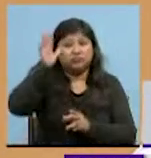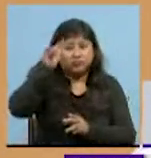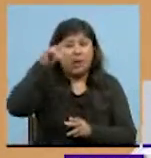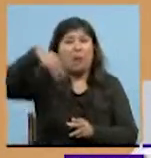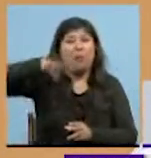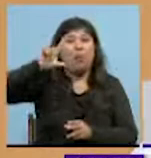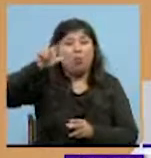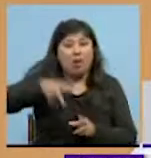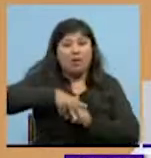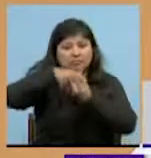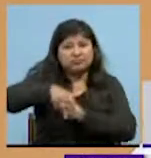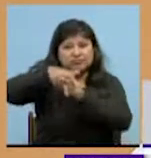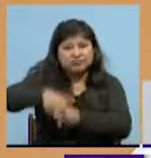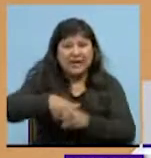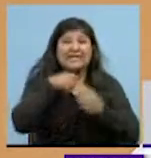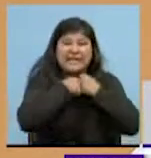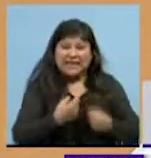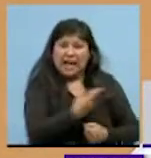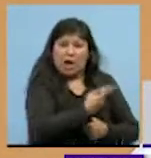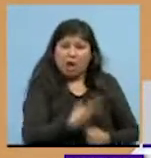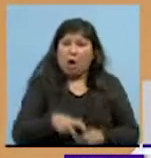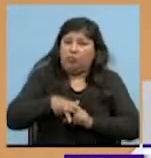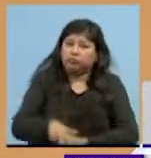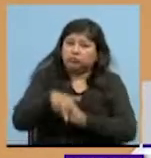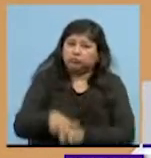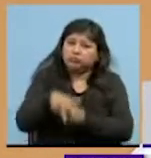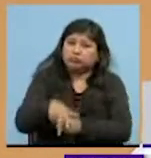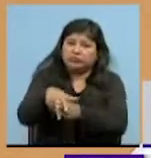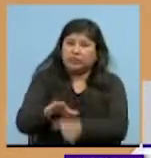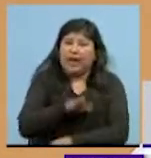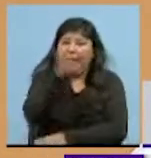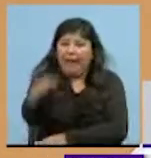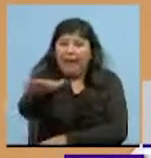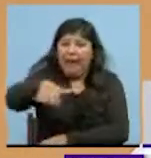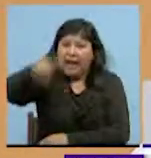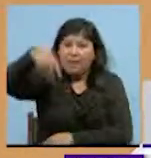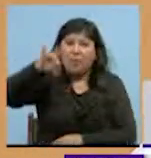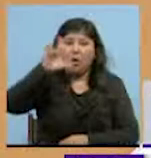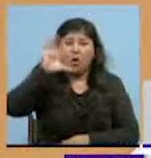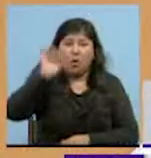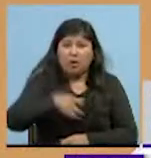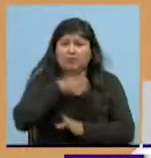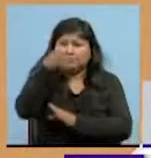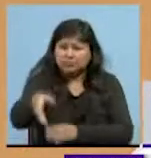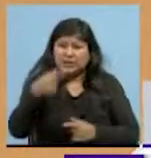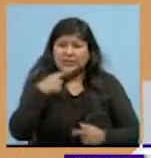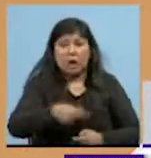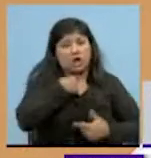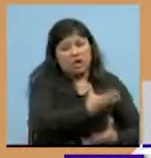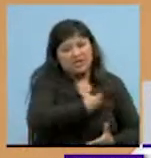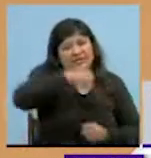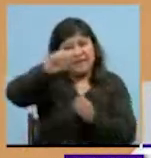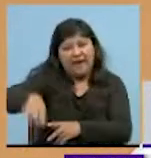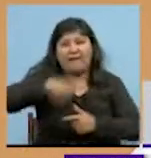de dientes, colino, Colgate. Tenemos todo cosa y quiero recalcar que mi estancia de